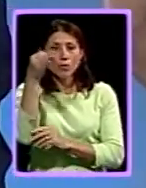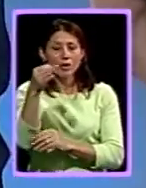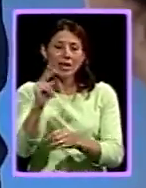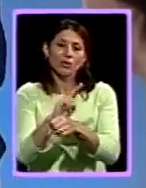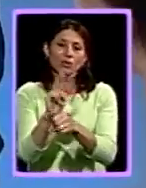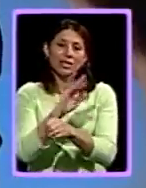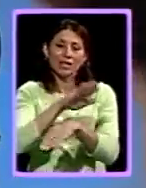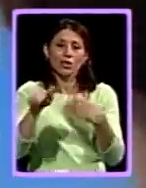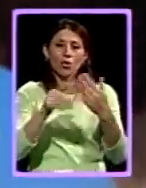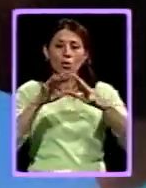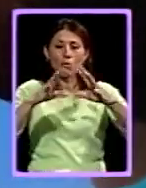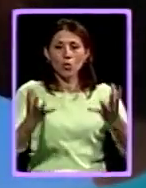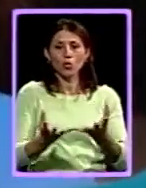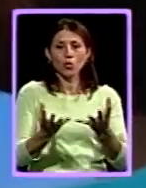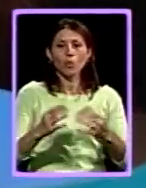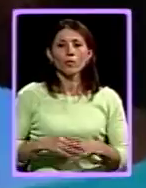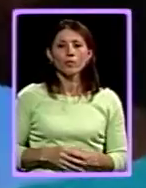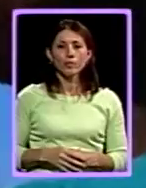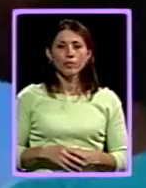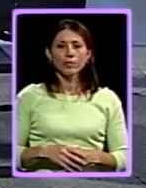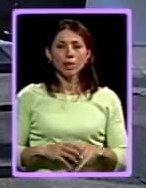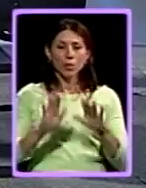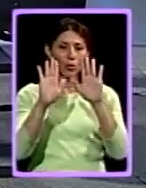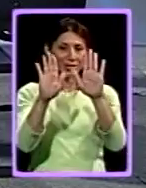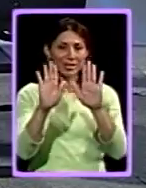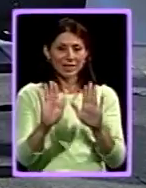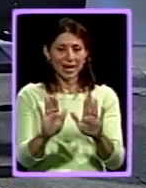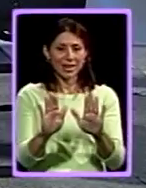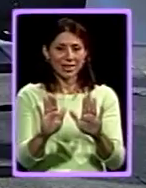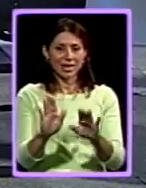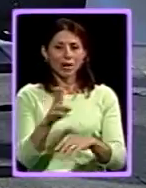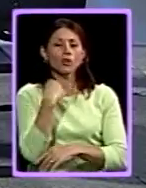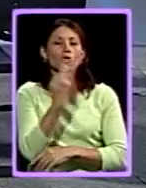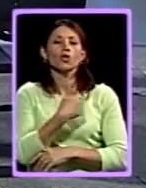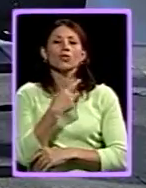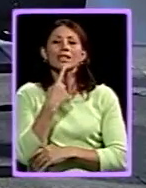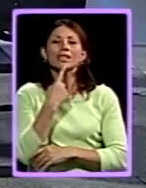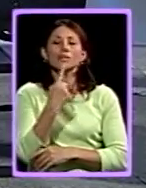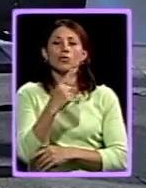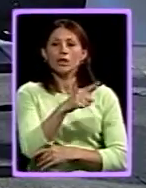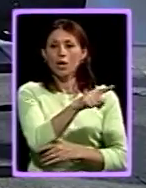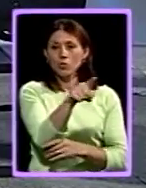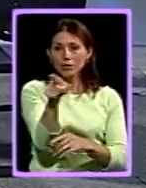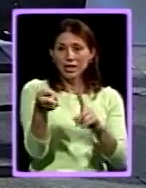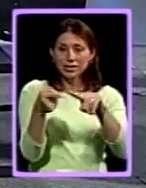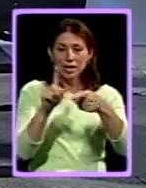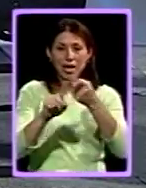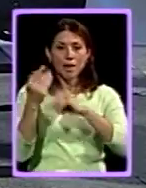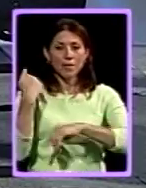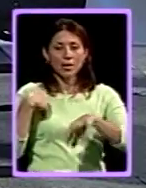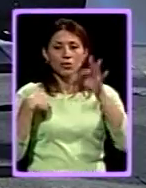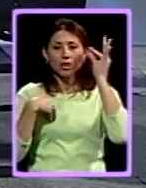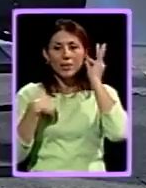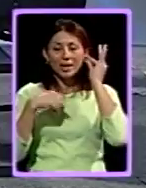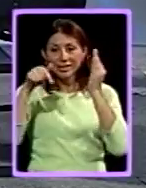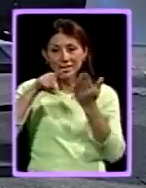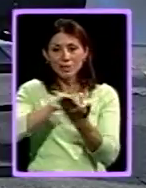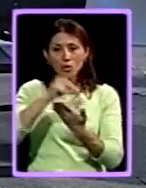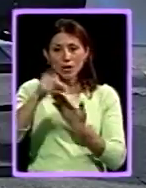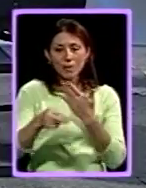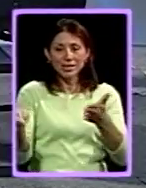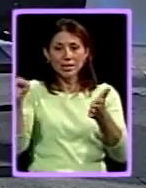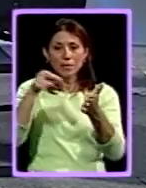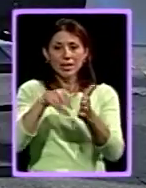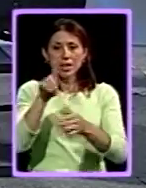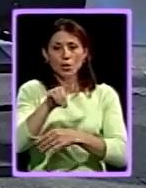¿verdad? Pues excelente, le tenemos que decir a las amigas y amigos que este programa se repite